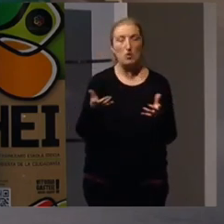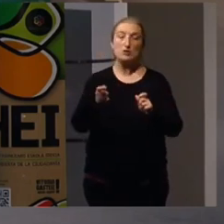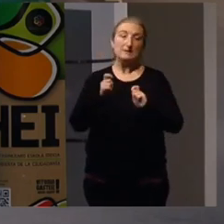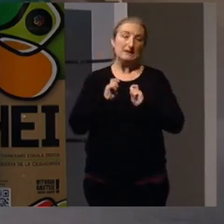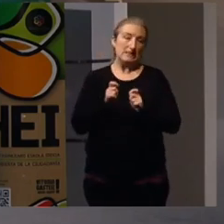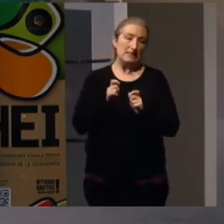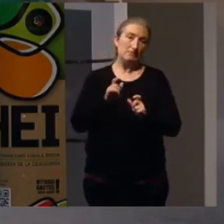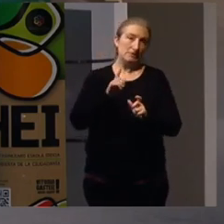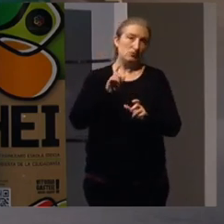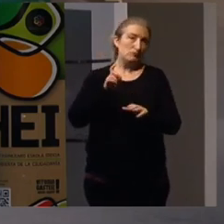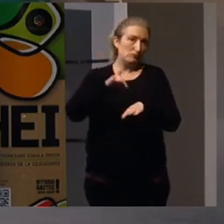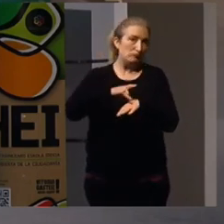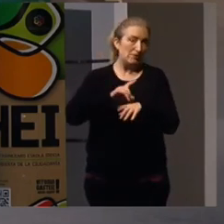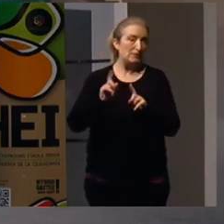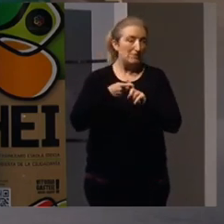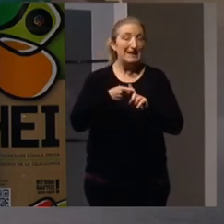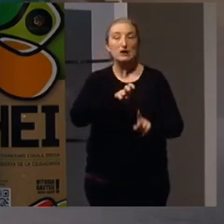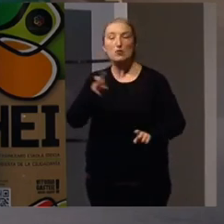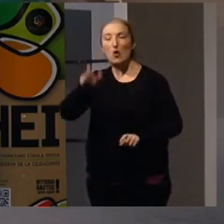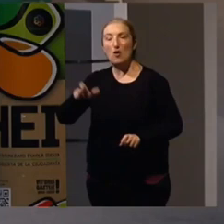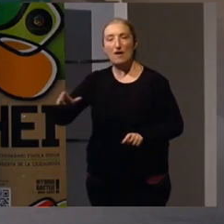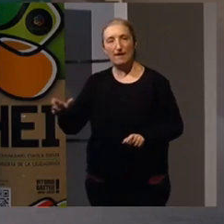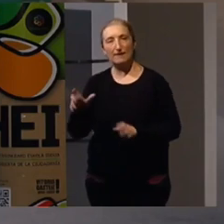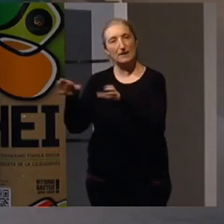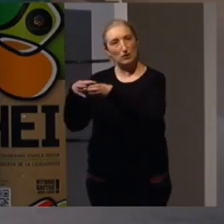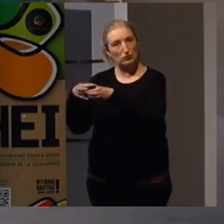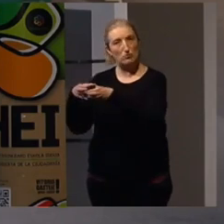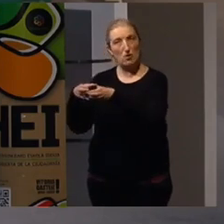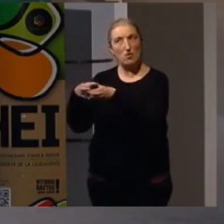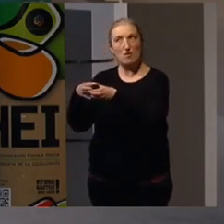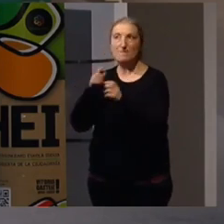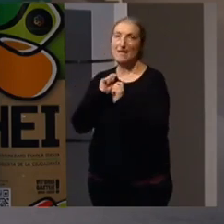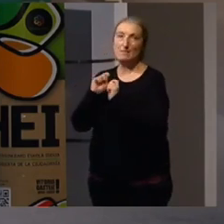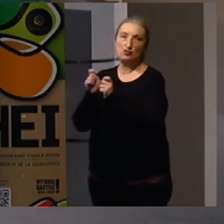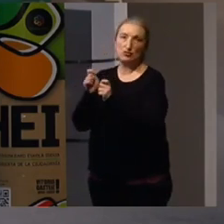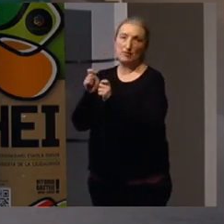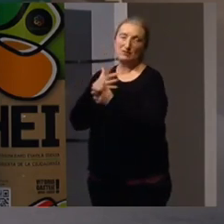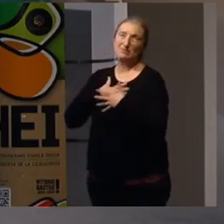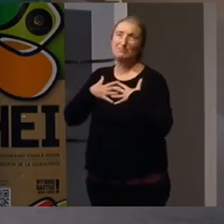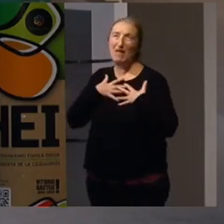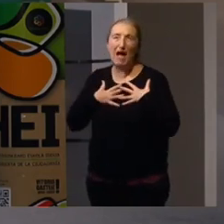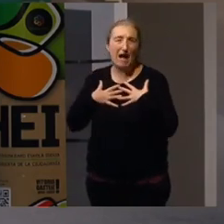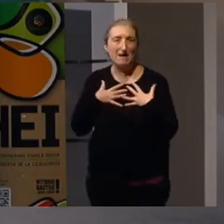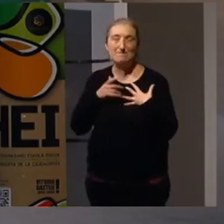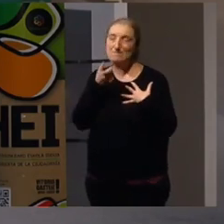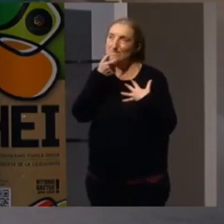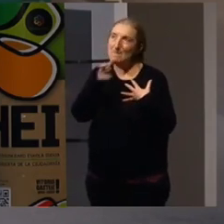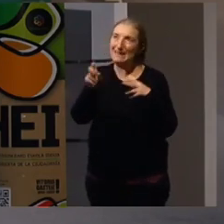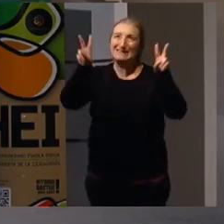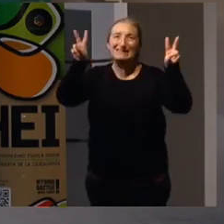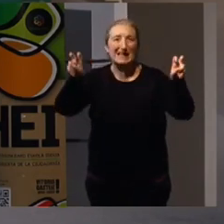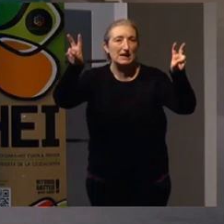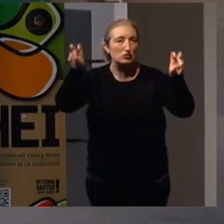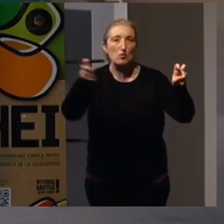pero sí que tienen una entidad clínica. Y la gente que tiene esto que hemos llamado nosotros malestar, que nos costó encontrar el título